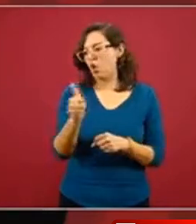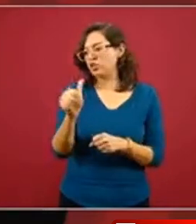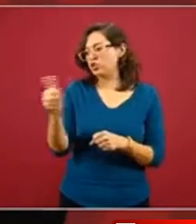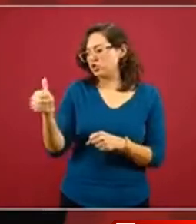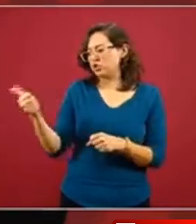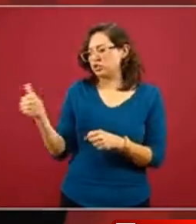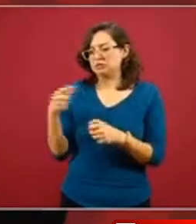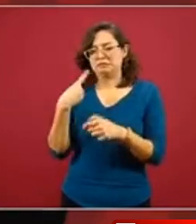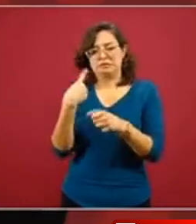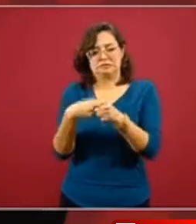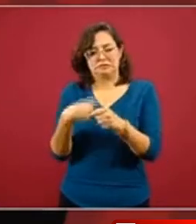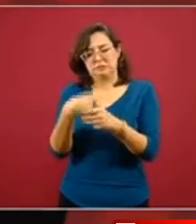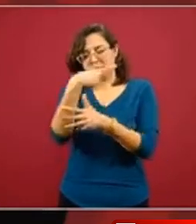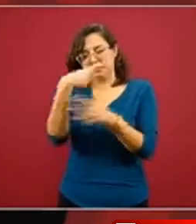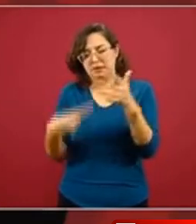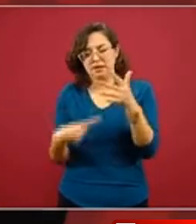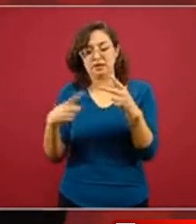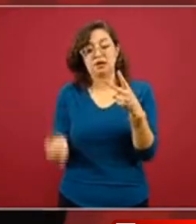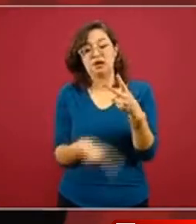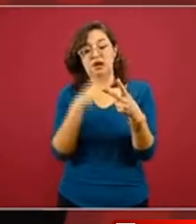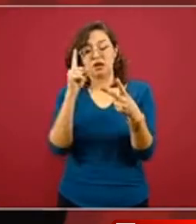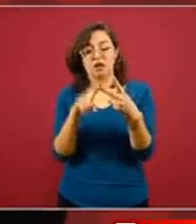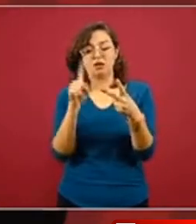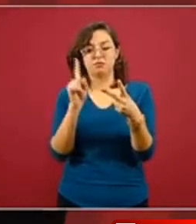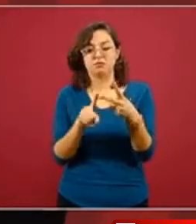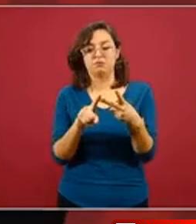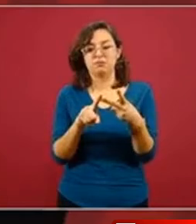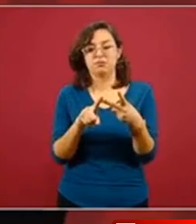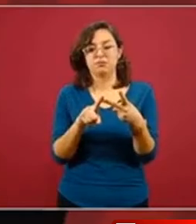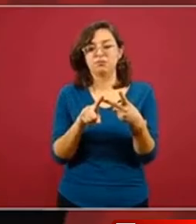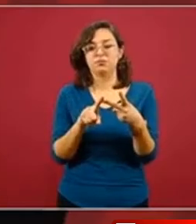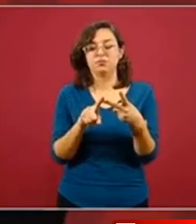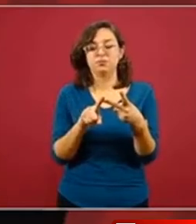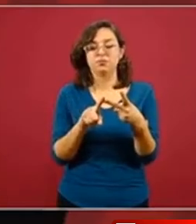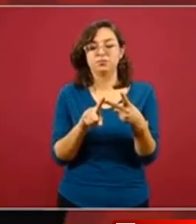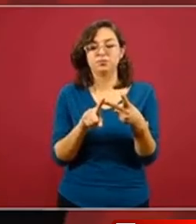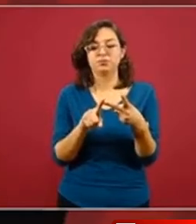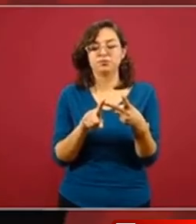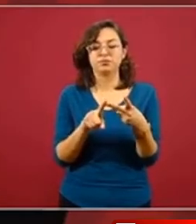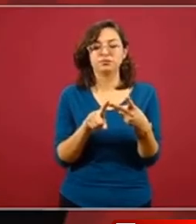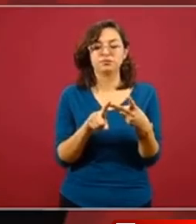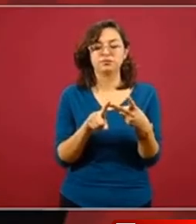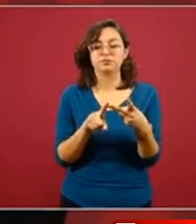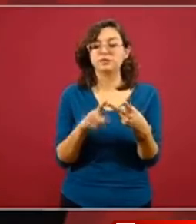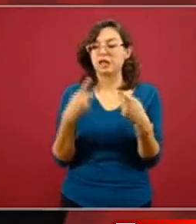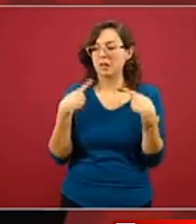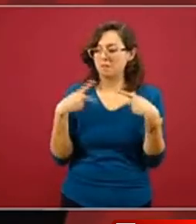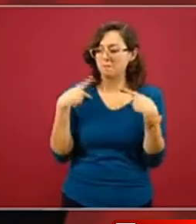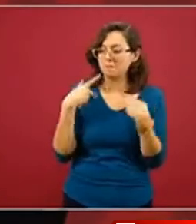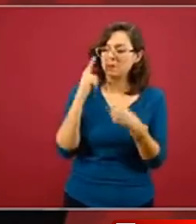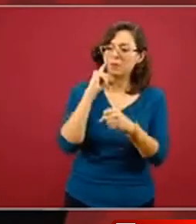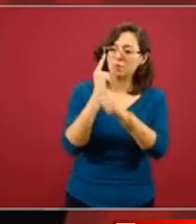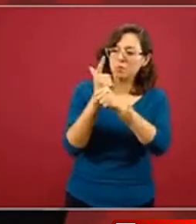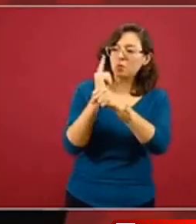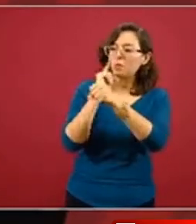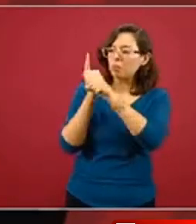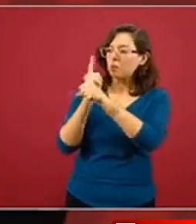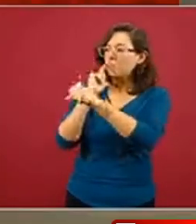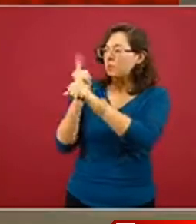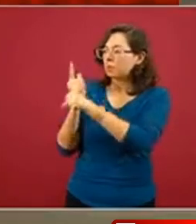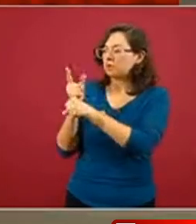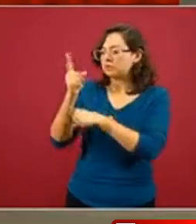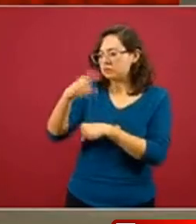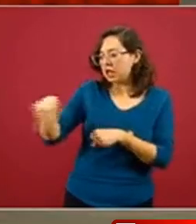enfermedades crónicas. Segundo lugar, habiendo identificado anticipadamente a estas personas, a